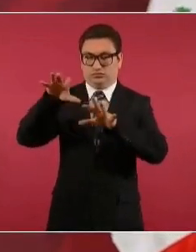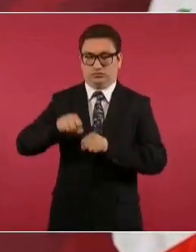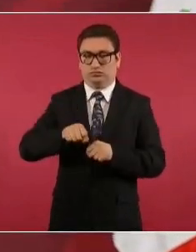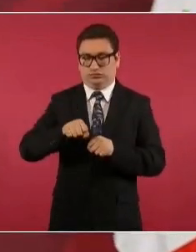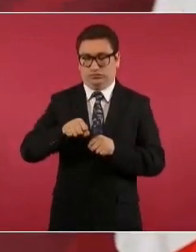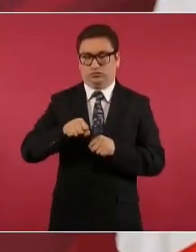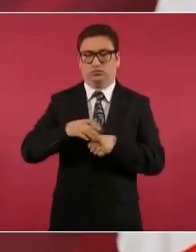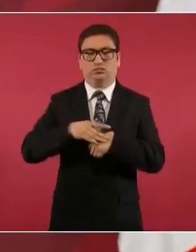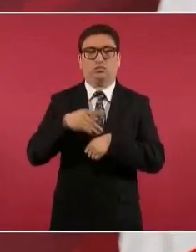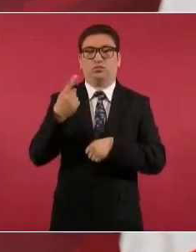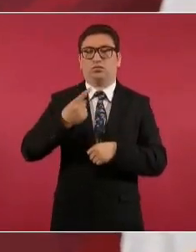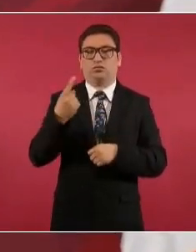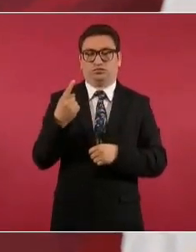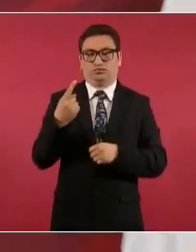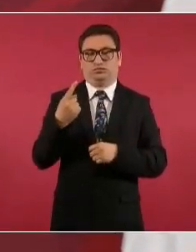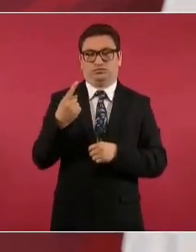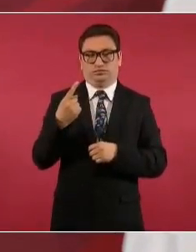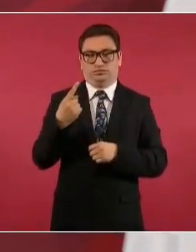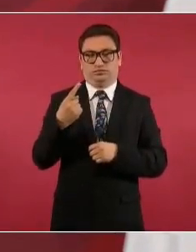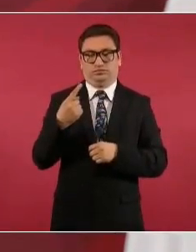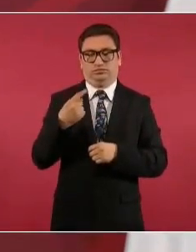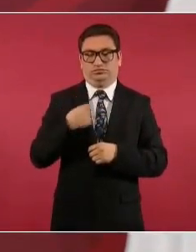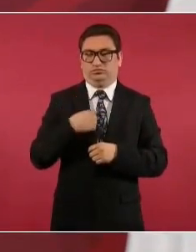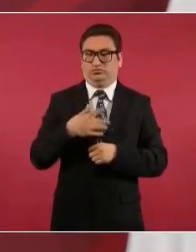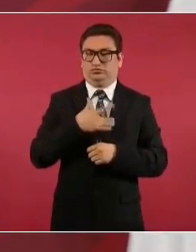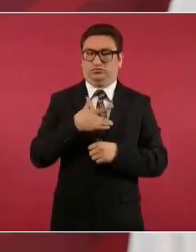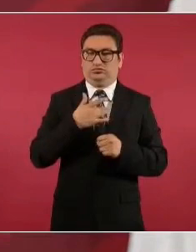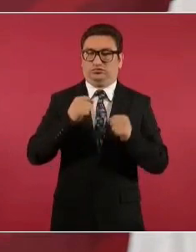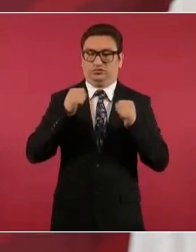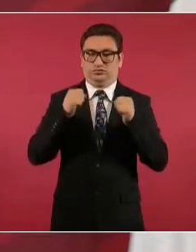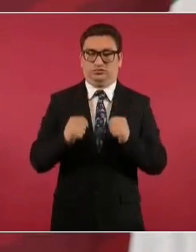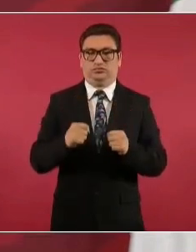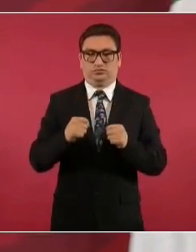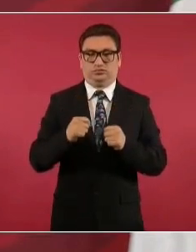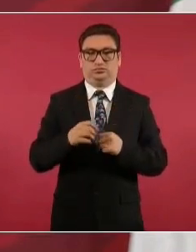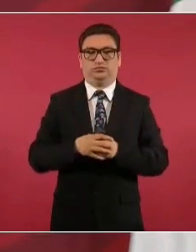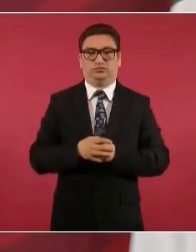Porque además estoy seguro